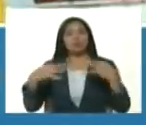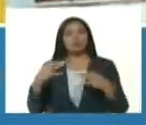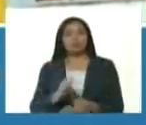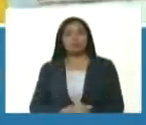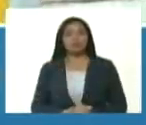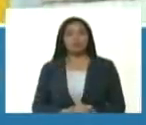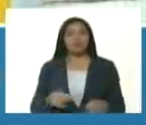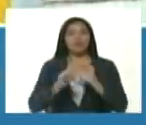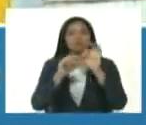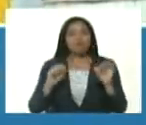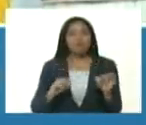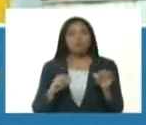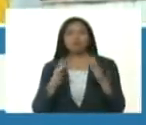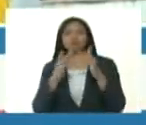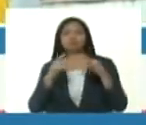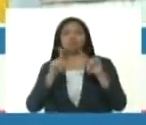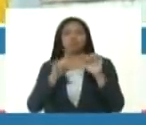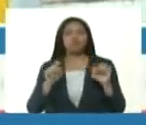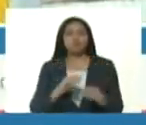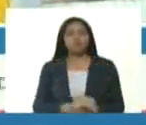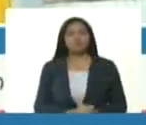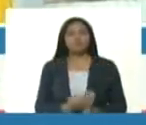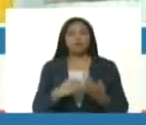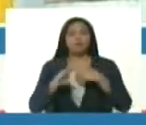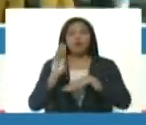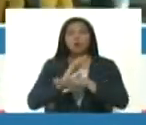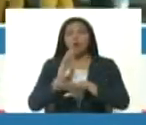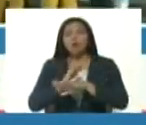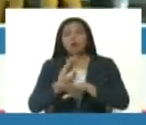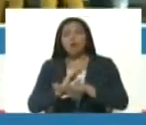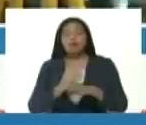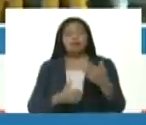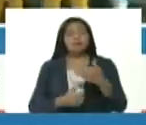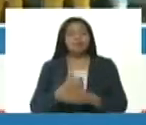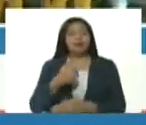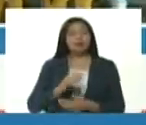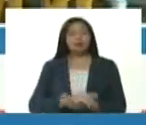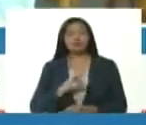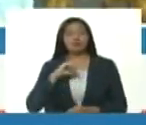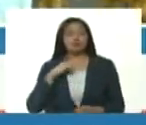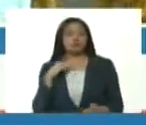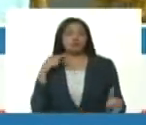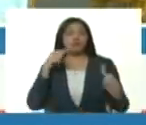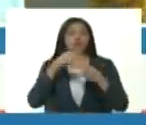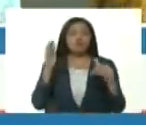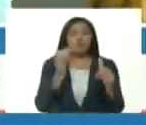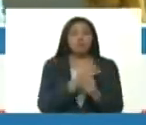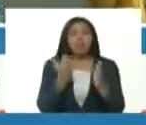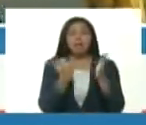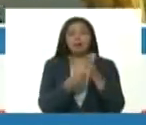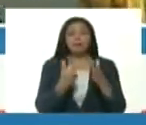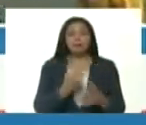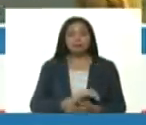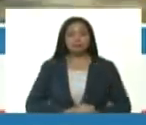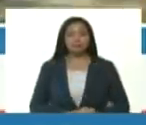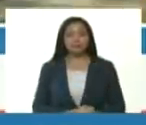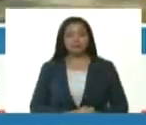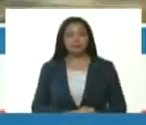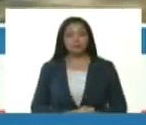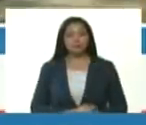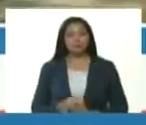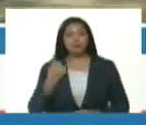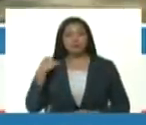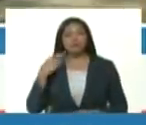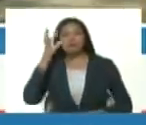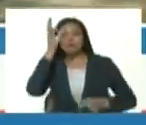una normalidad relativa y tenemos que cuidarnos al máximo hasta que se consigan las vacunas. Tengo fe